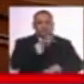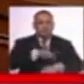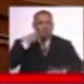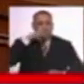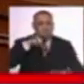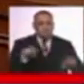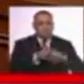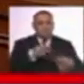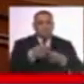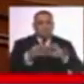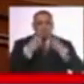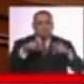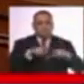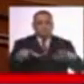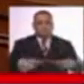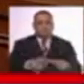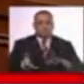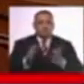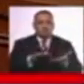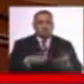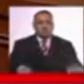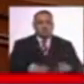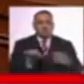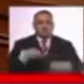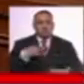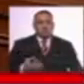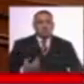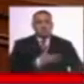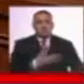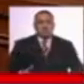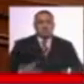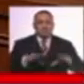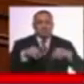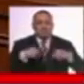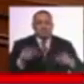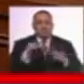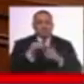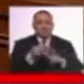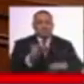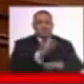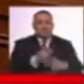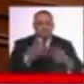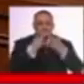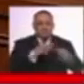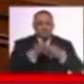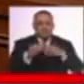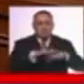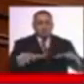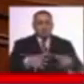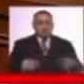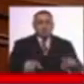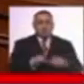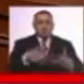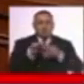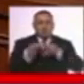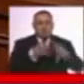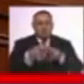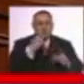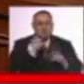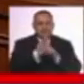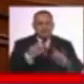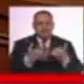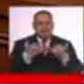de hoy han calificado como una masacre. Señor presidente, yo voy a tomar las palabras que he escuchado desde ese lado para calificar la presencia